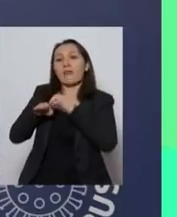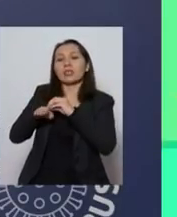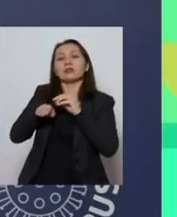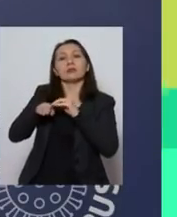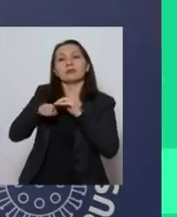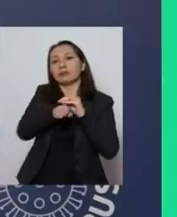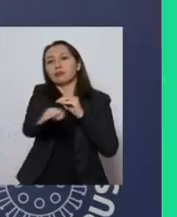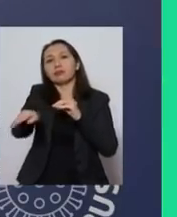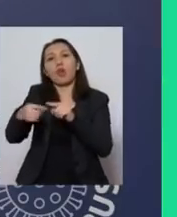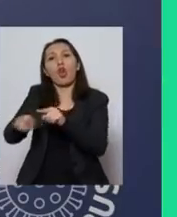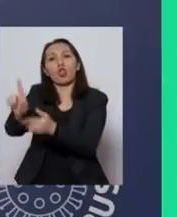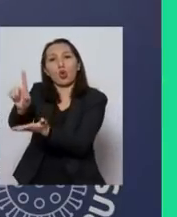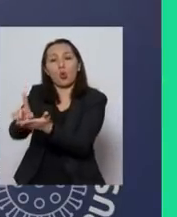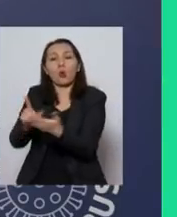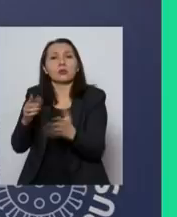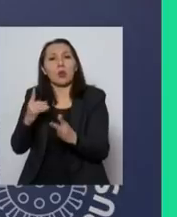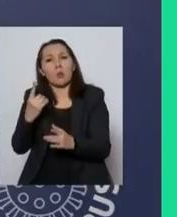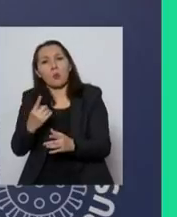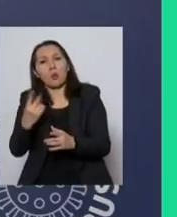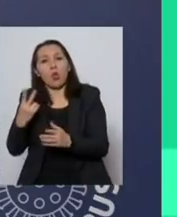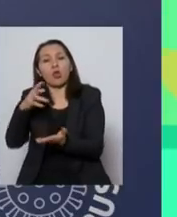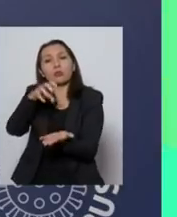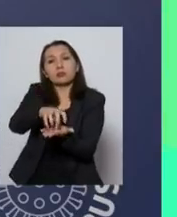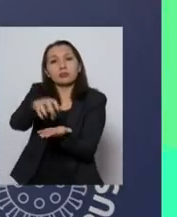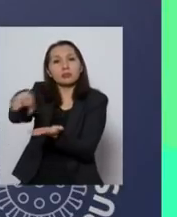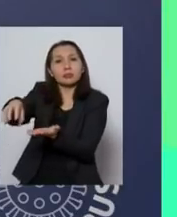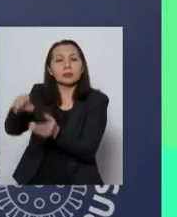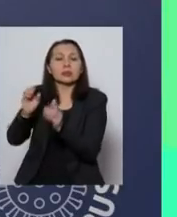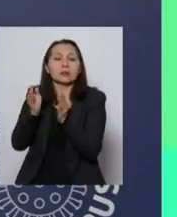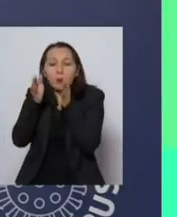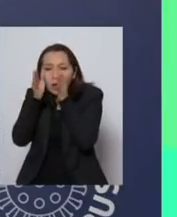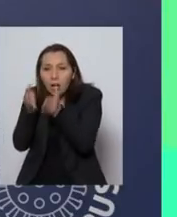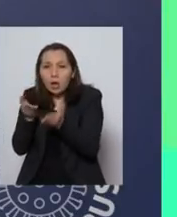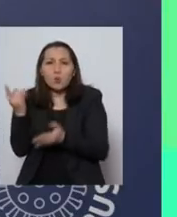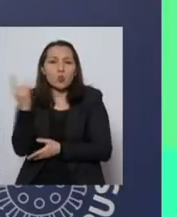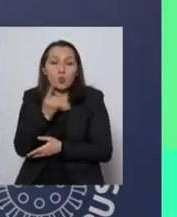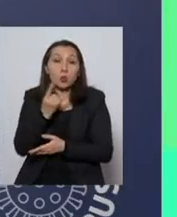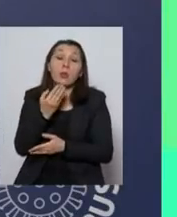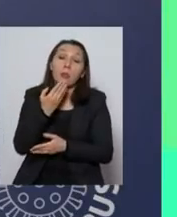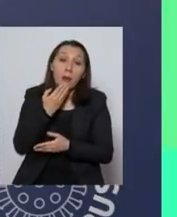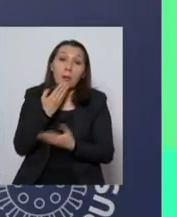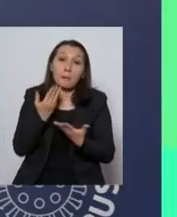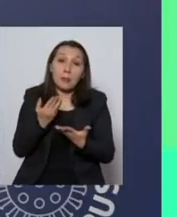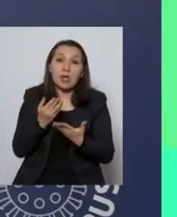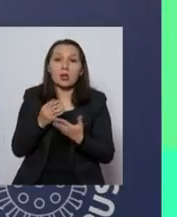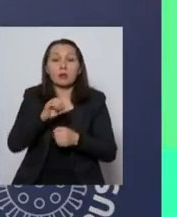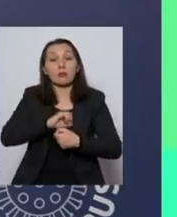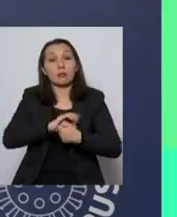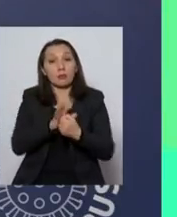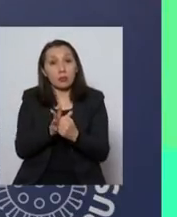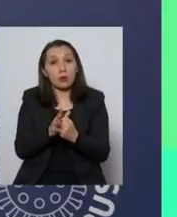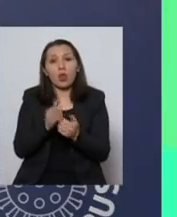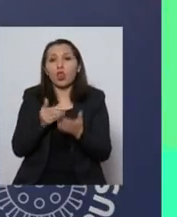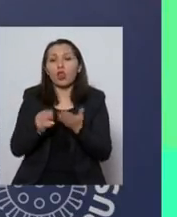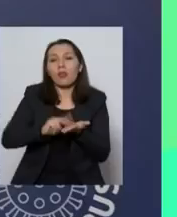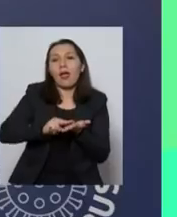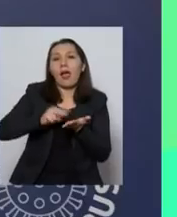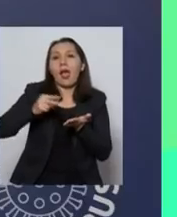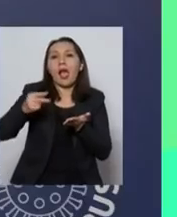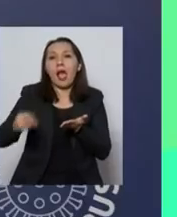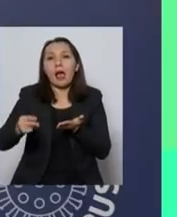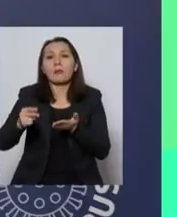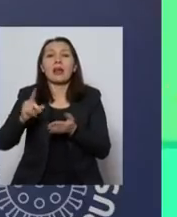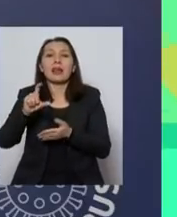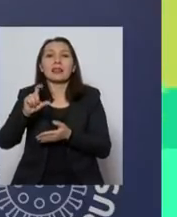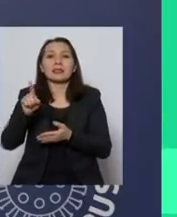ya al menos uno, dos tal vez, centros de atención de urgencia, incluso casos COVID, en centros de